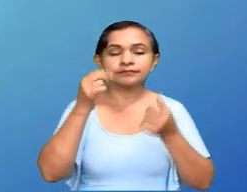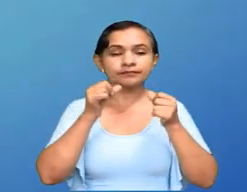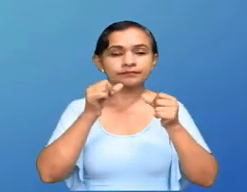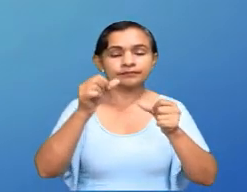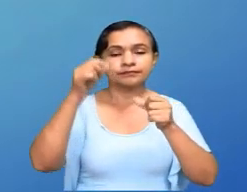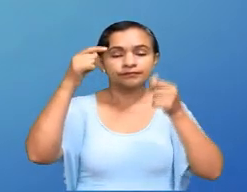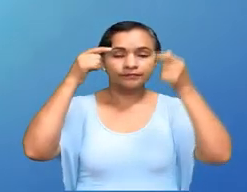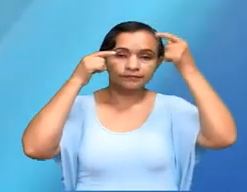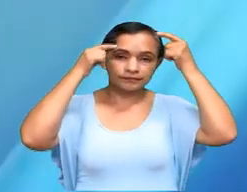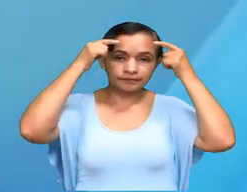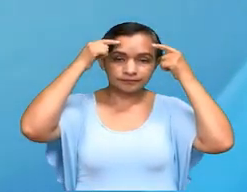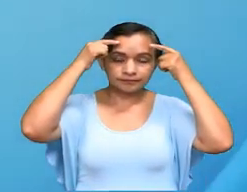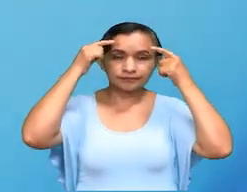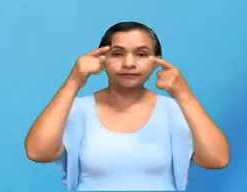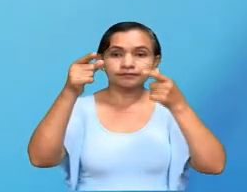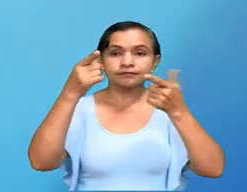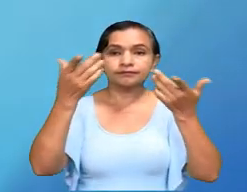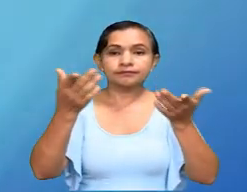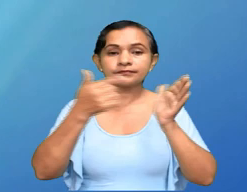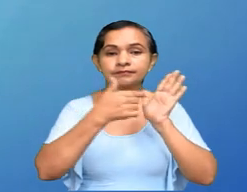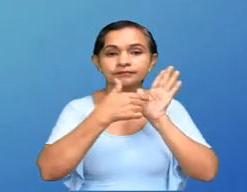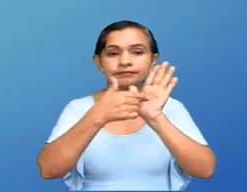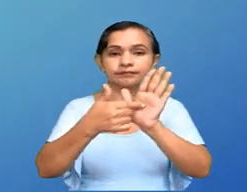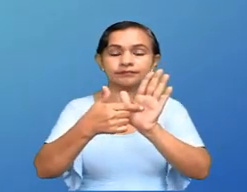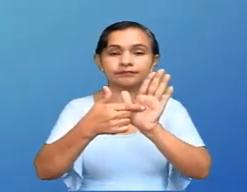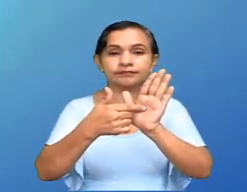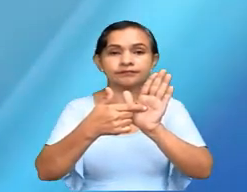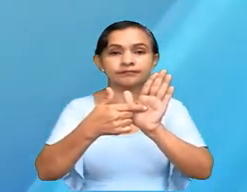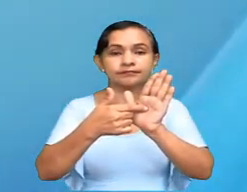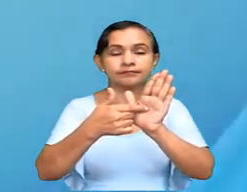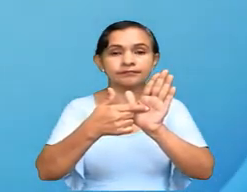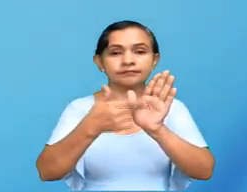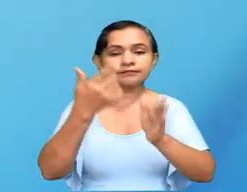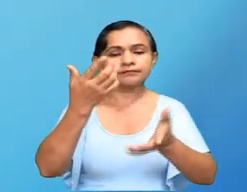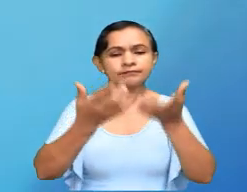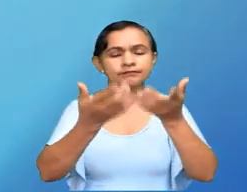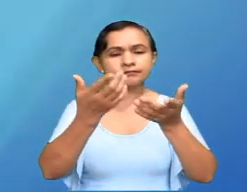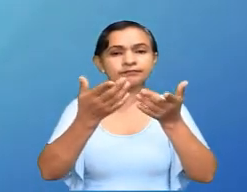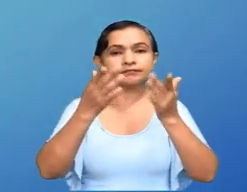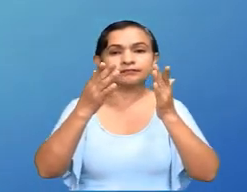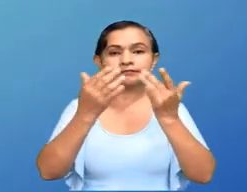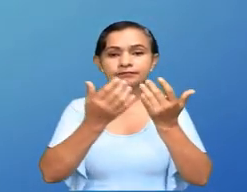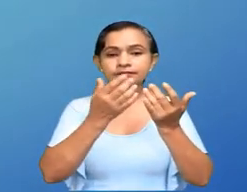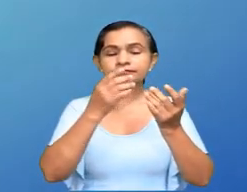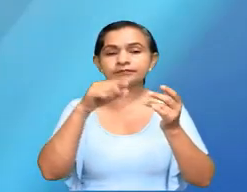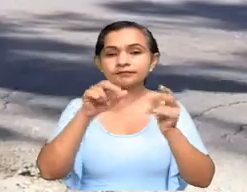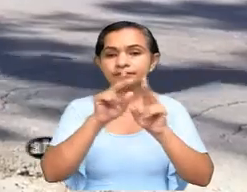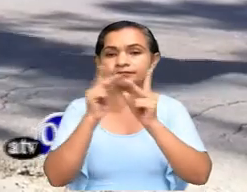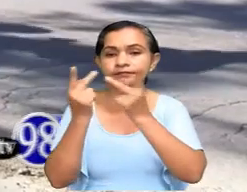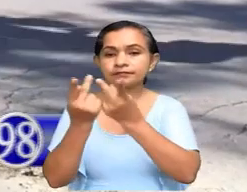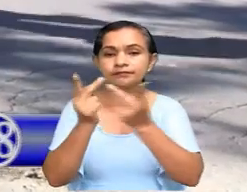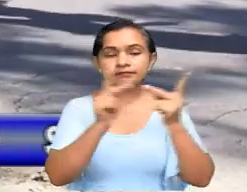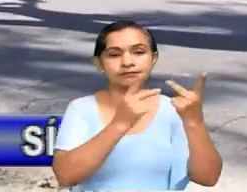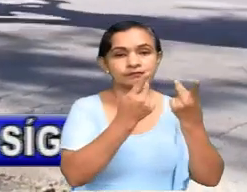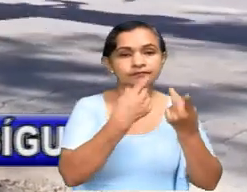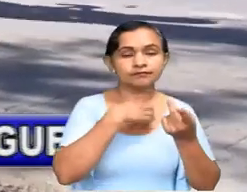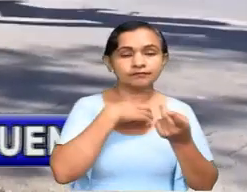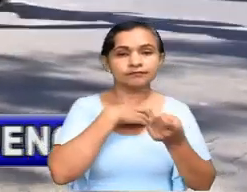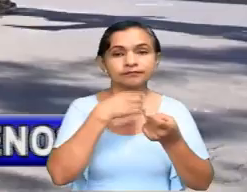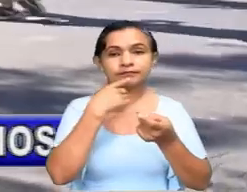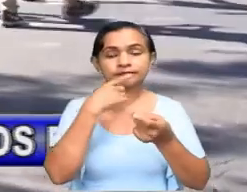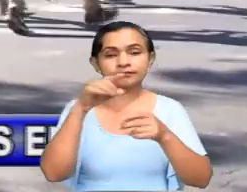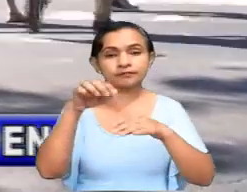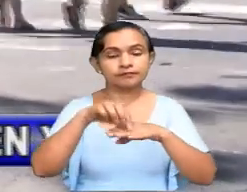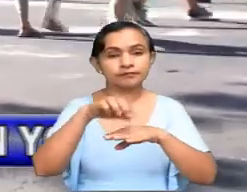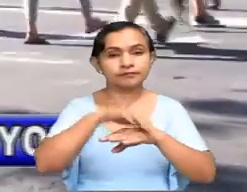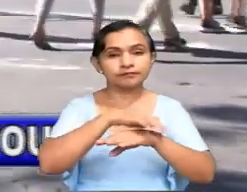Hugo Chávez Frías. Ejemplo, llama sagrada de nuestros pueblos. La compañera Rosario